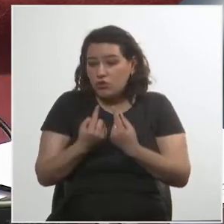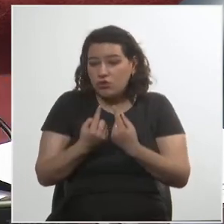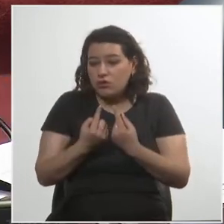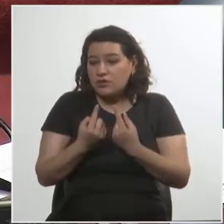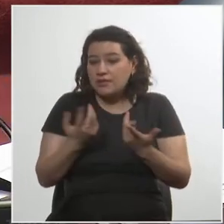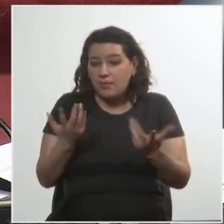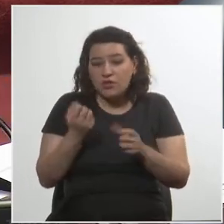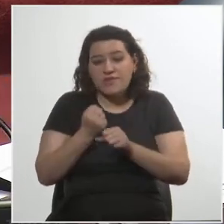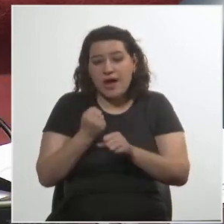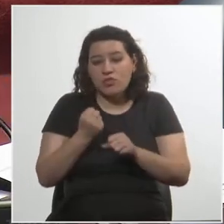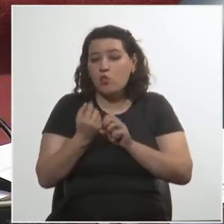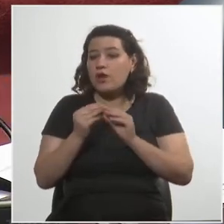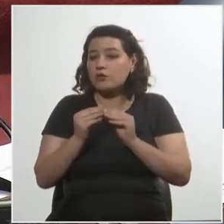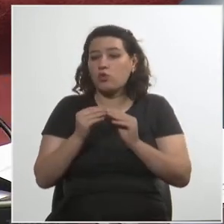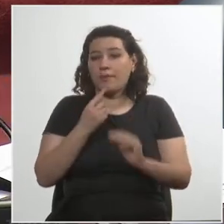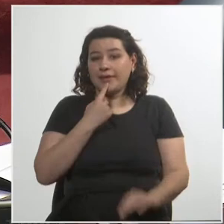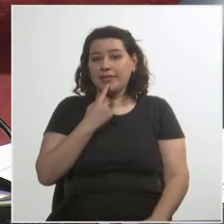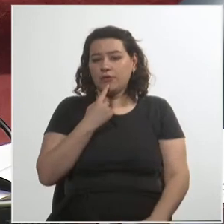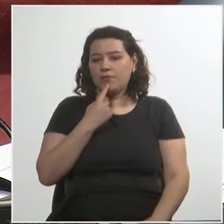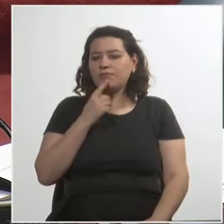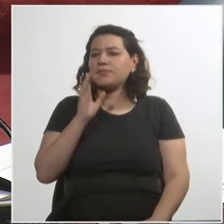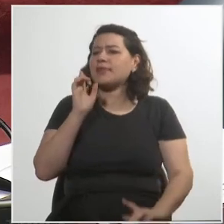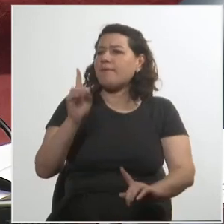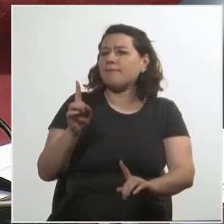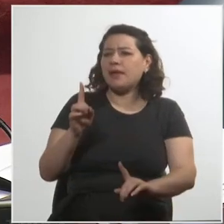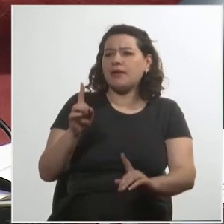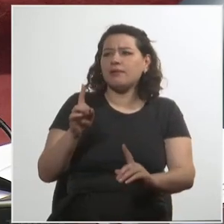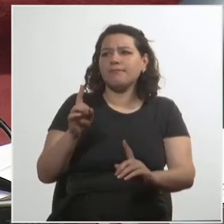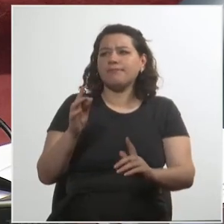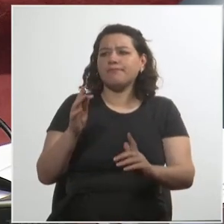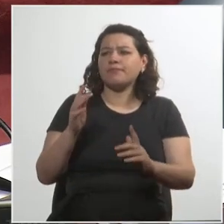político se habla de las fechas